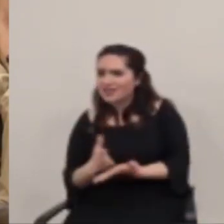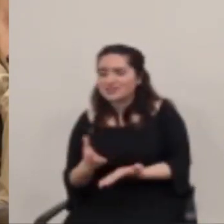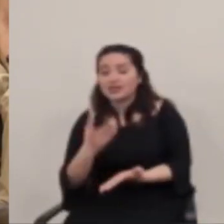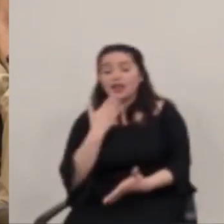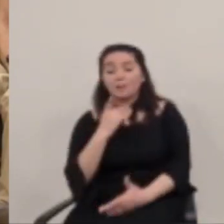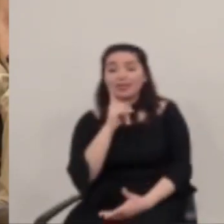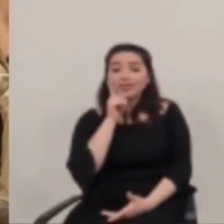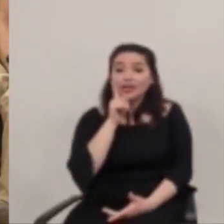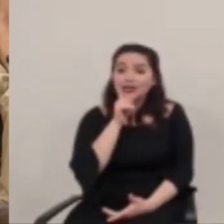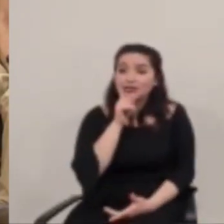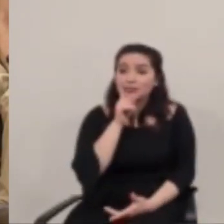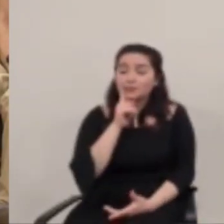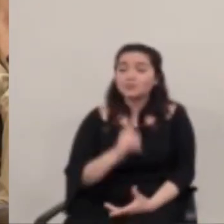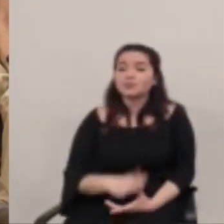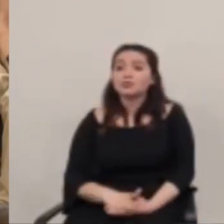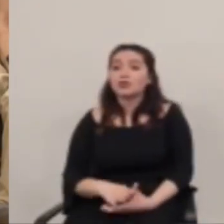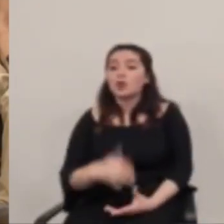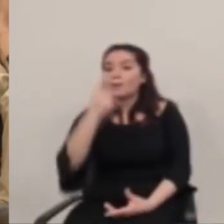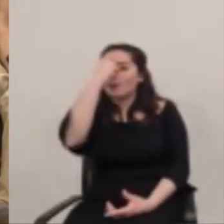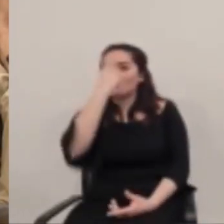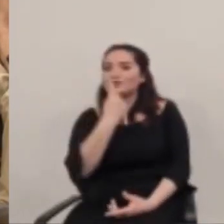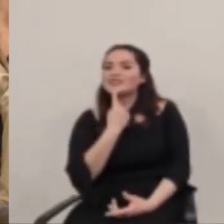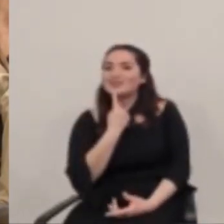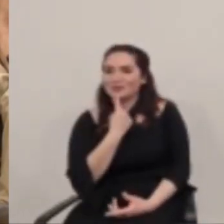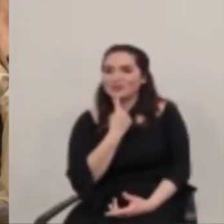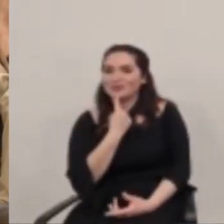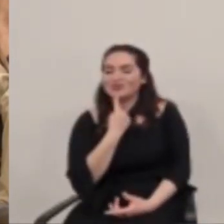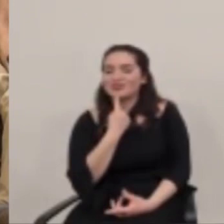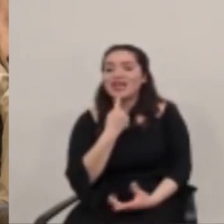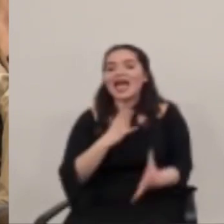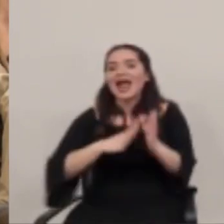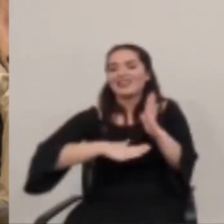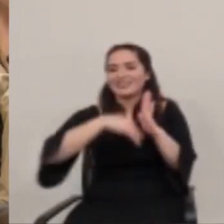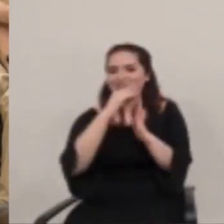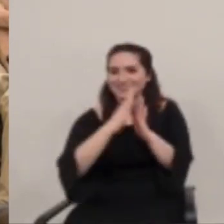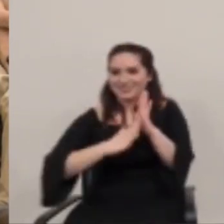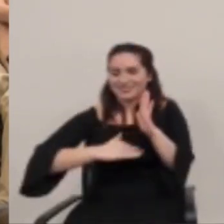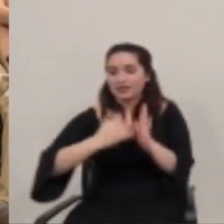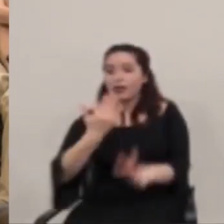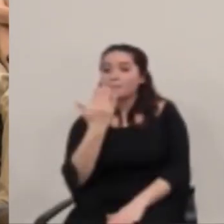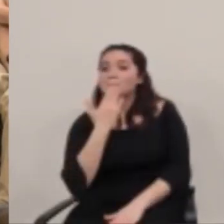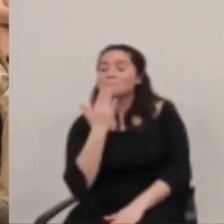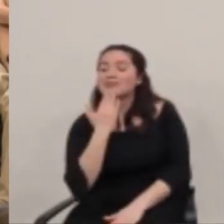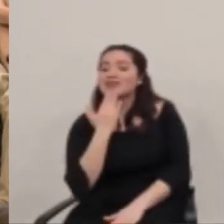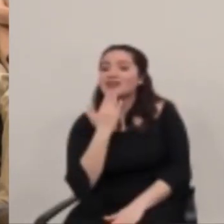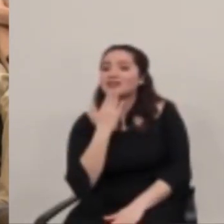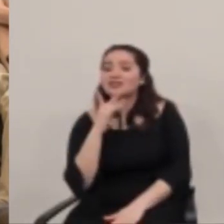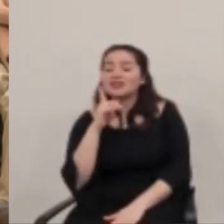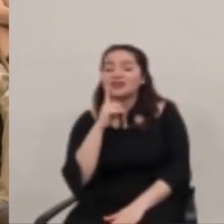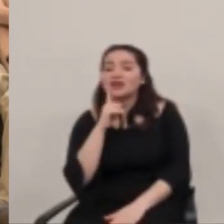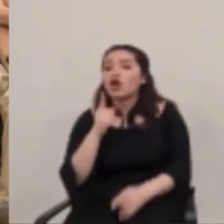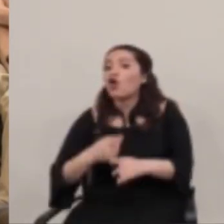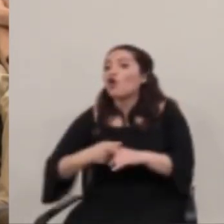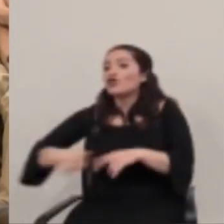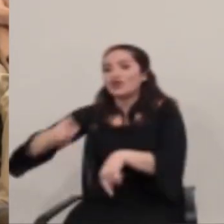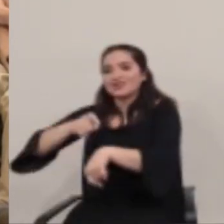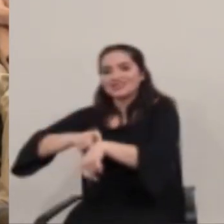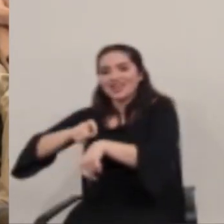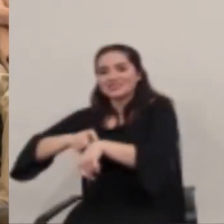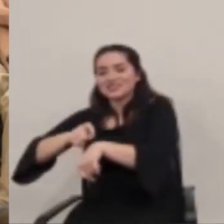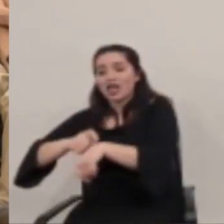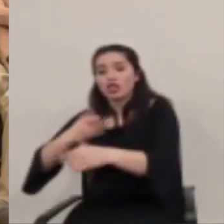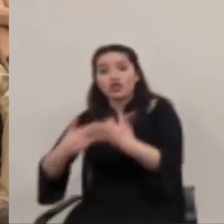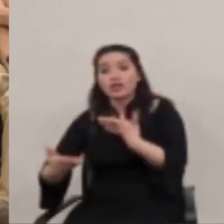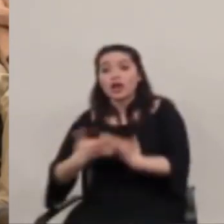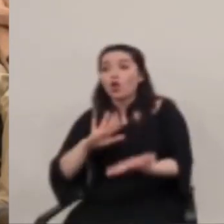también museos, como el Museo de Arte Contemporáneo, tiene otro tipo de instancias donde la comunidad